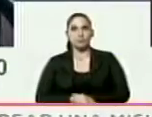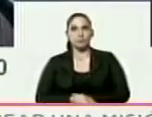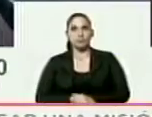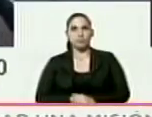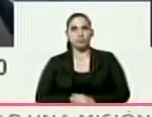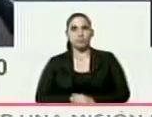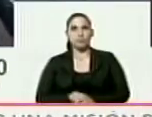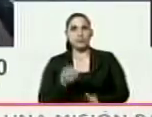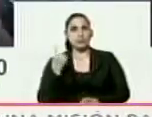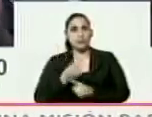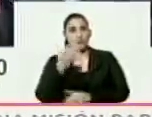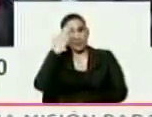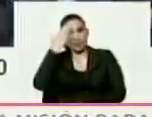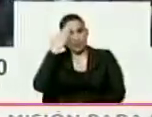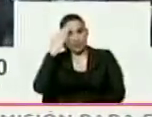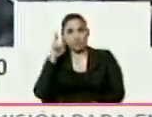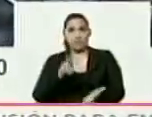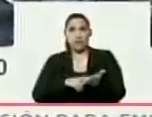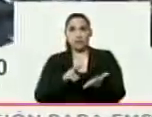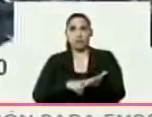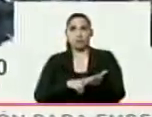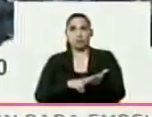debe saberse la verdad.